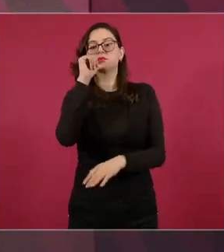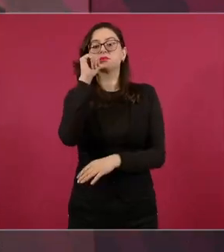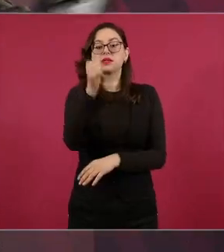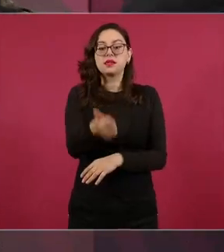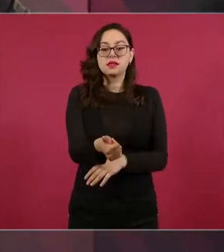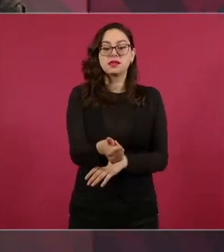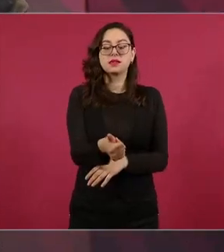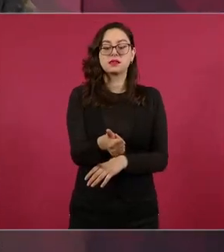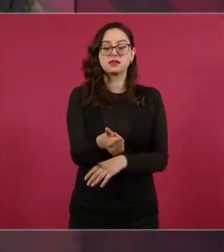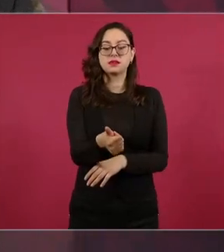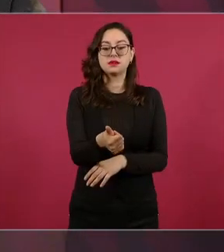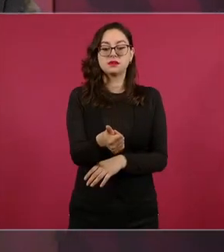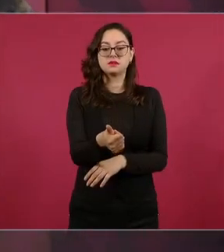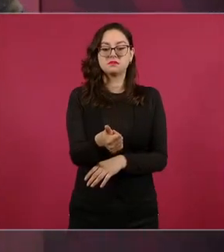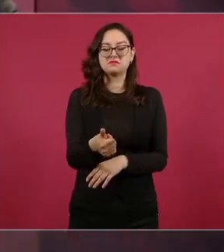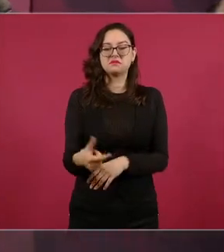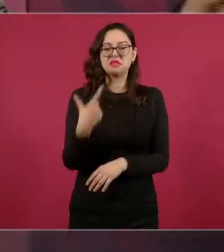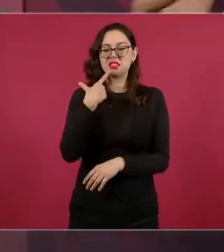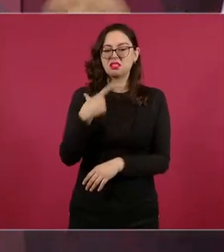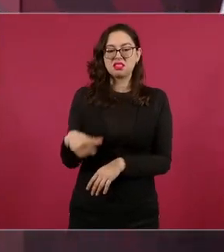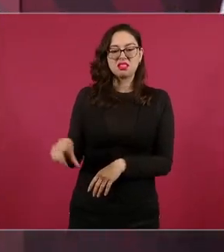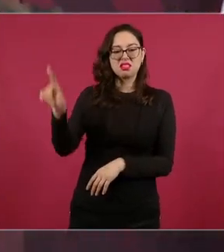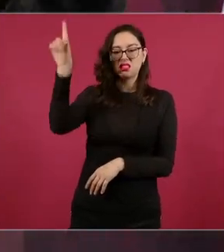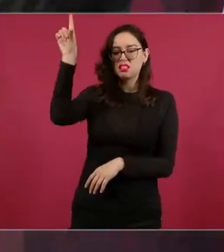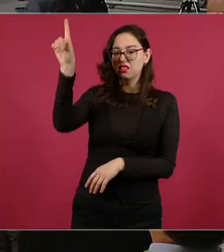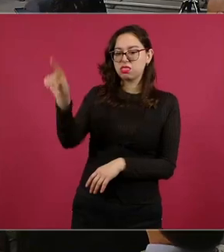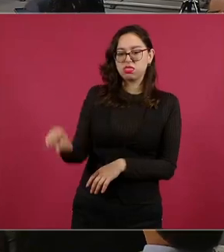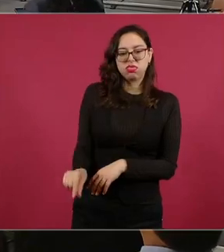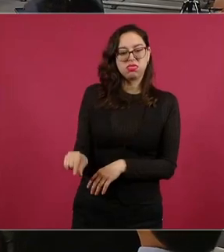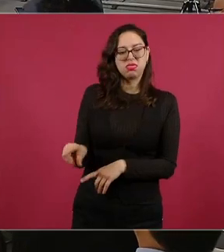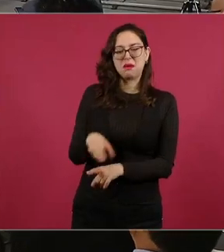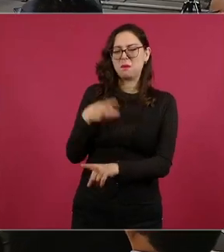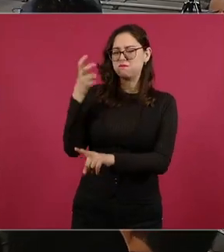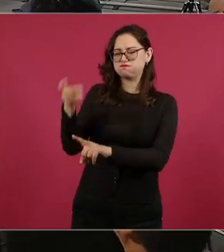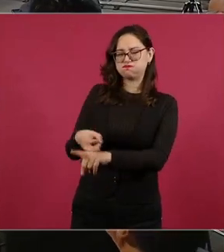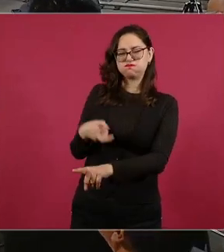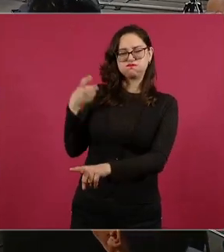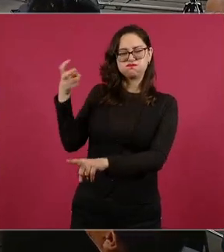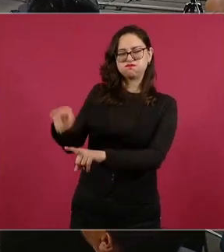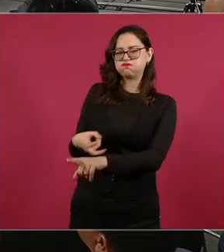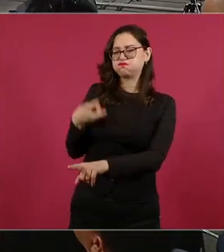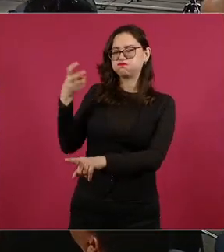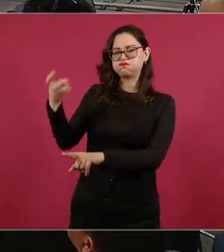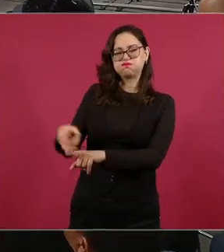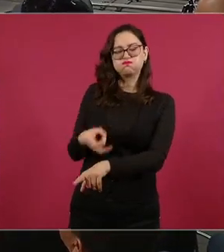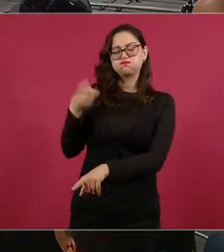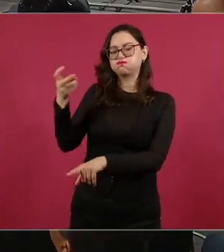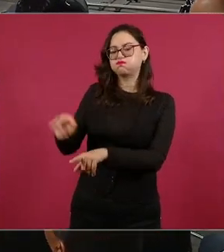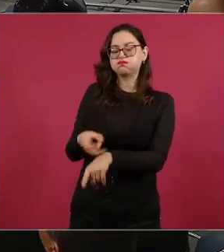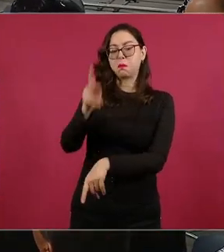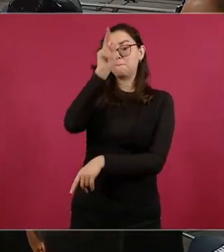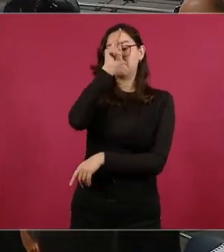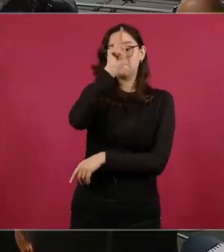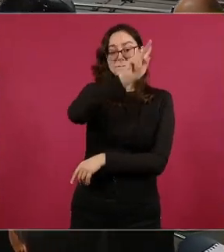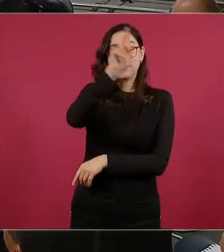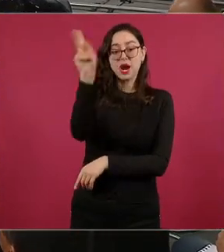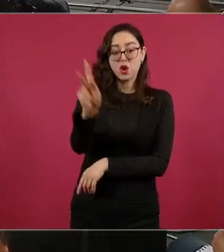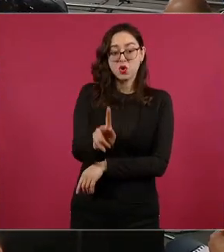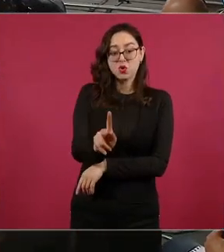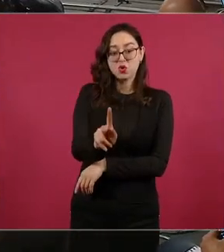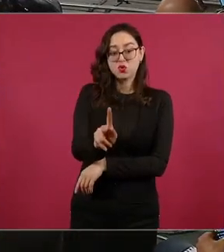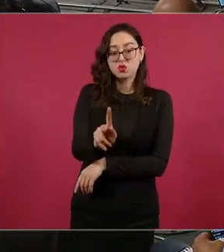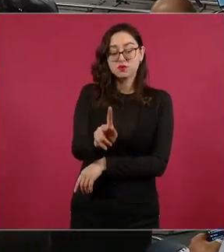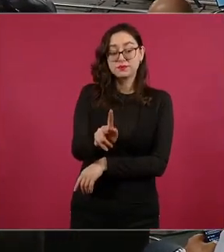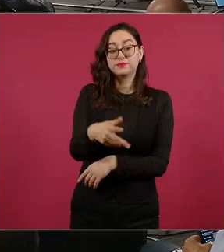Y se ningunió a los maestros, se les ofendió como nunca, al mismo